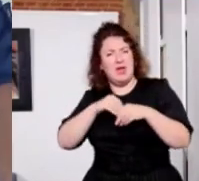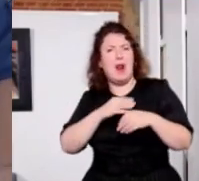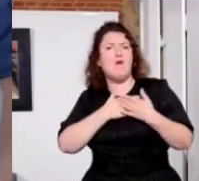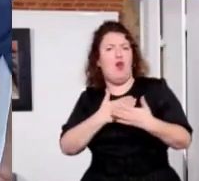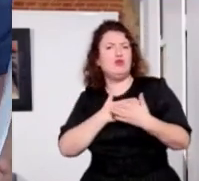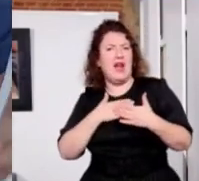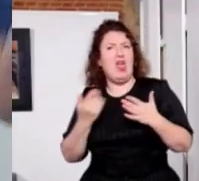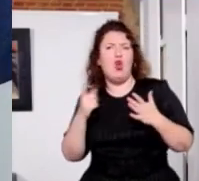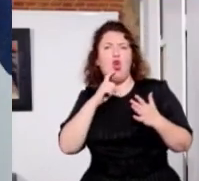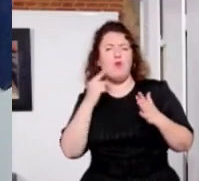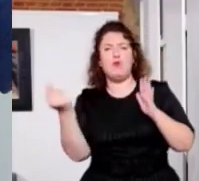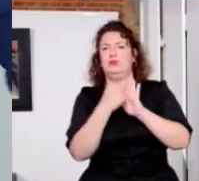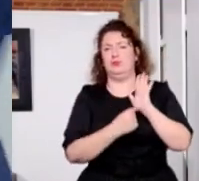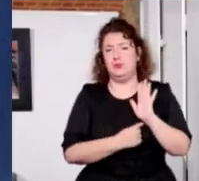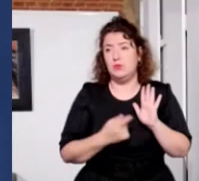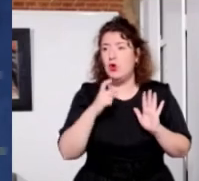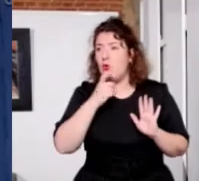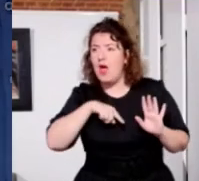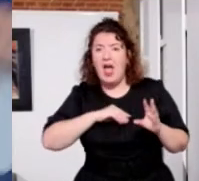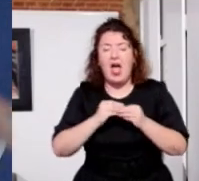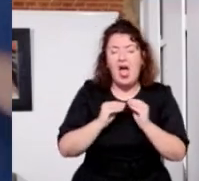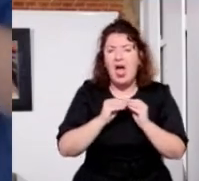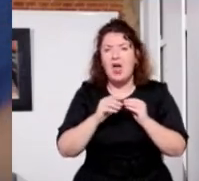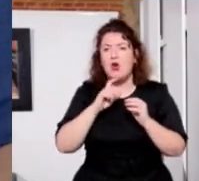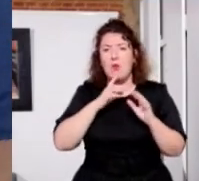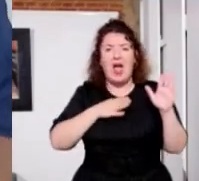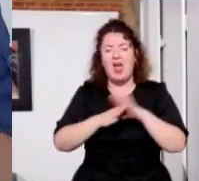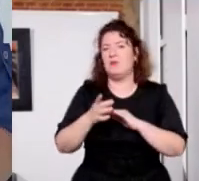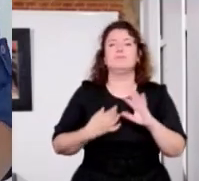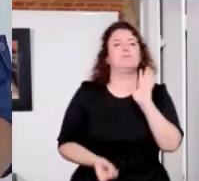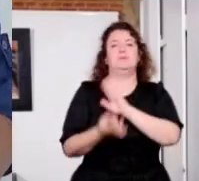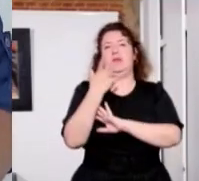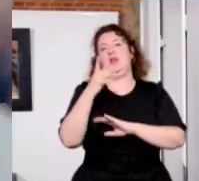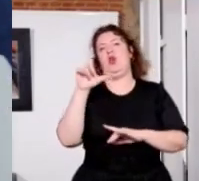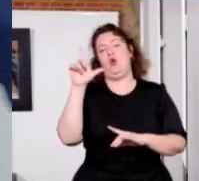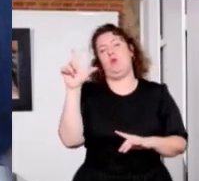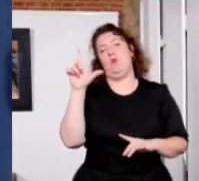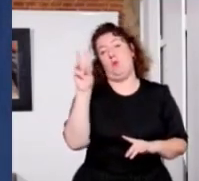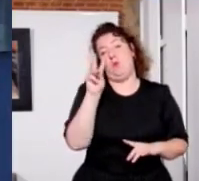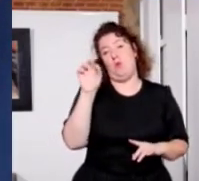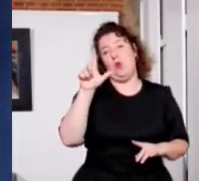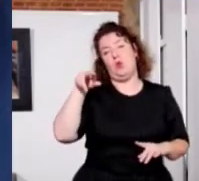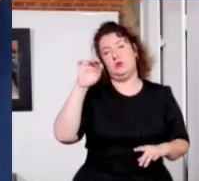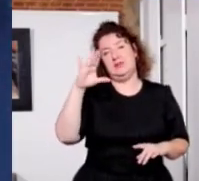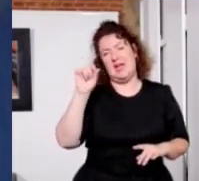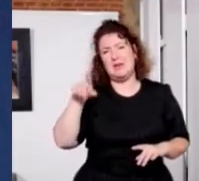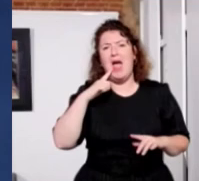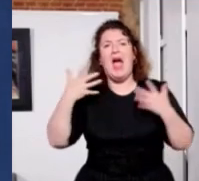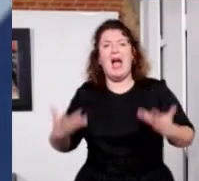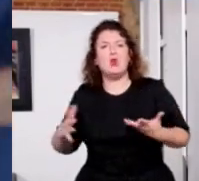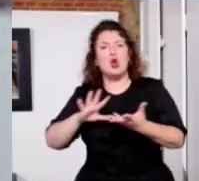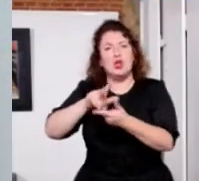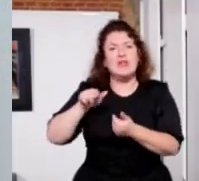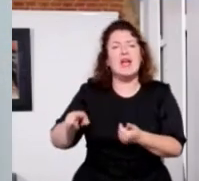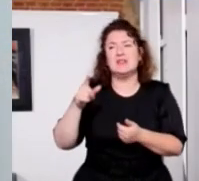voluntariado. ¿Y cómo podríamos hacerlo para que todo el mundo pueda acceder? Vamos a crear la Volunteca para ello. Y va a haber actualidad, para que la gente esté al día de lo que